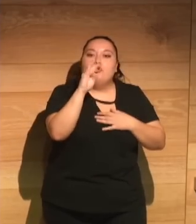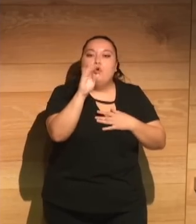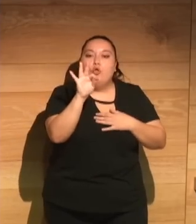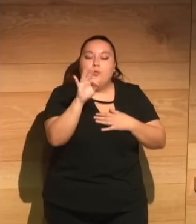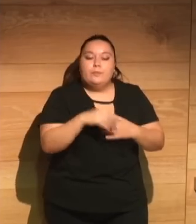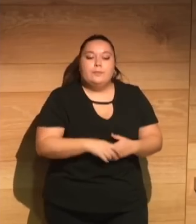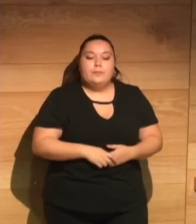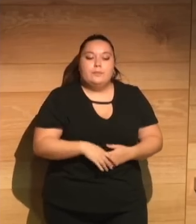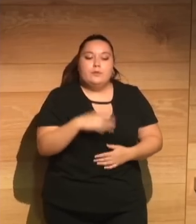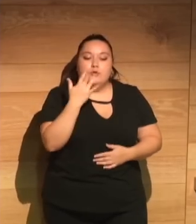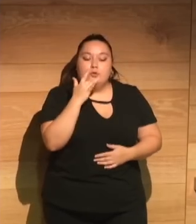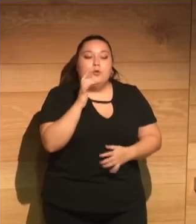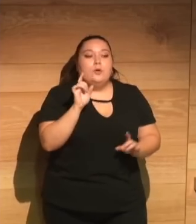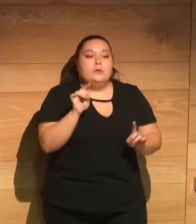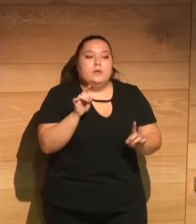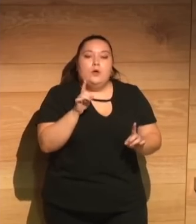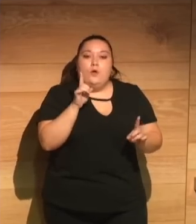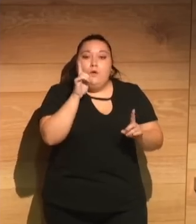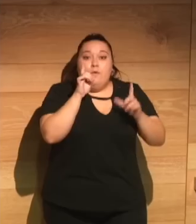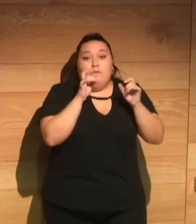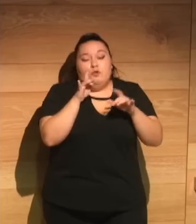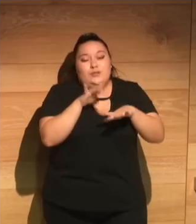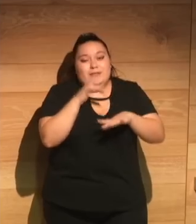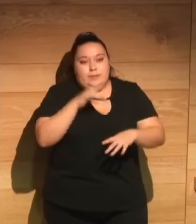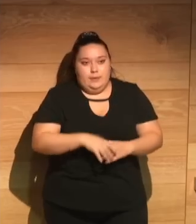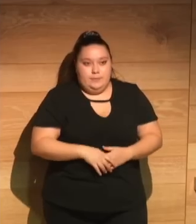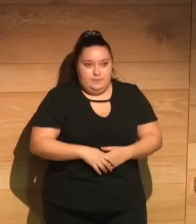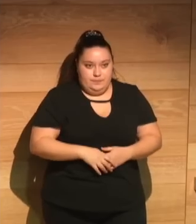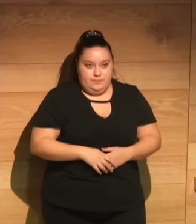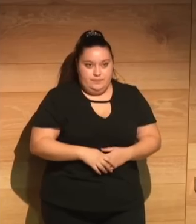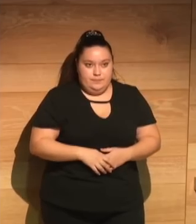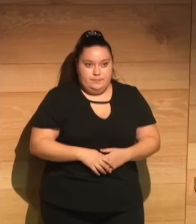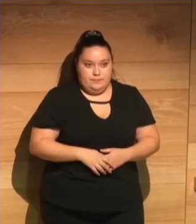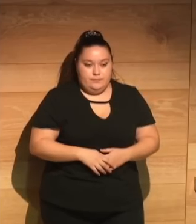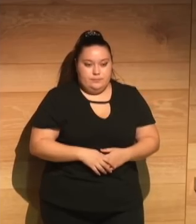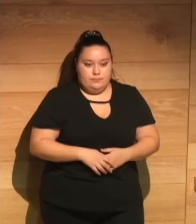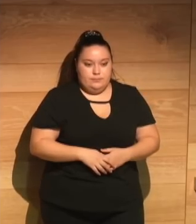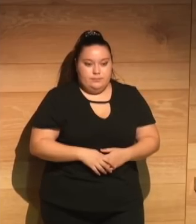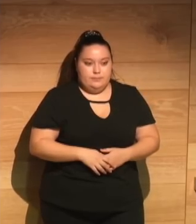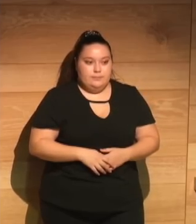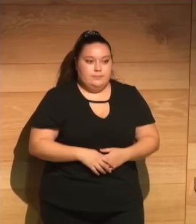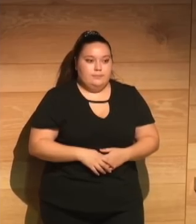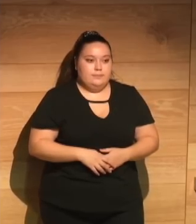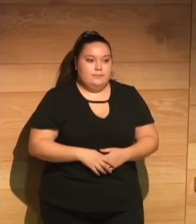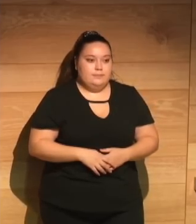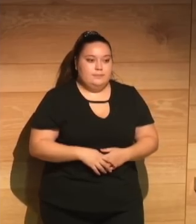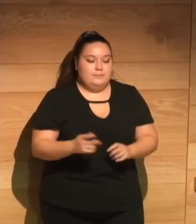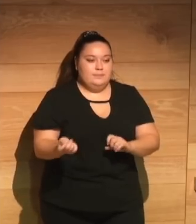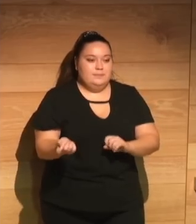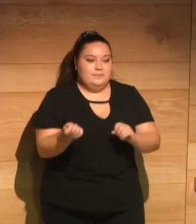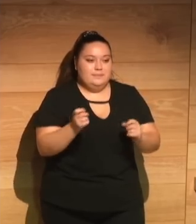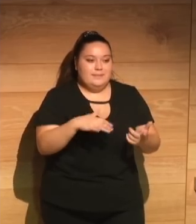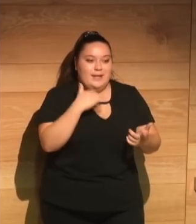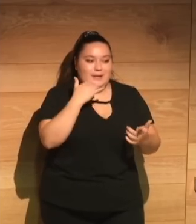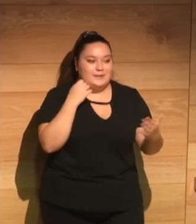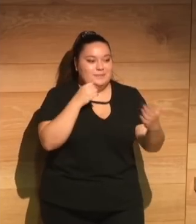de plata, que es fotosensible en ese sentido. Y en el fondo es una cuestión de degradación que es parecida a la que sucede con la Retina.